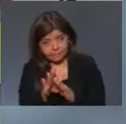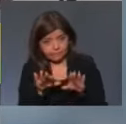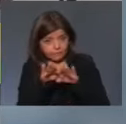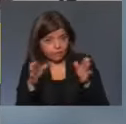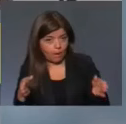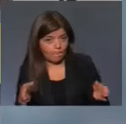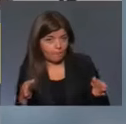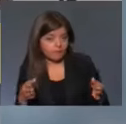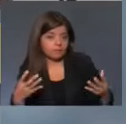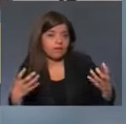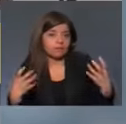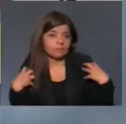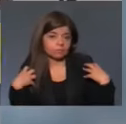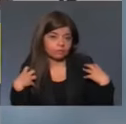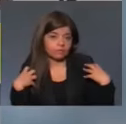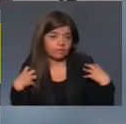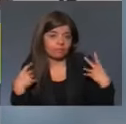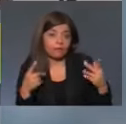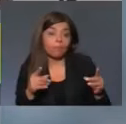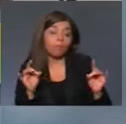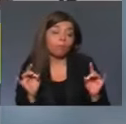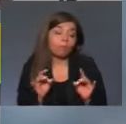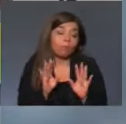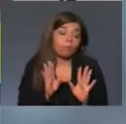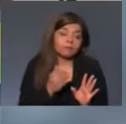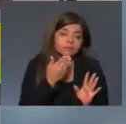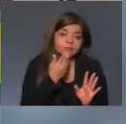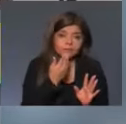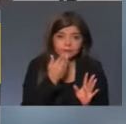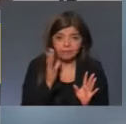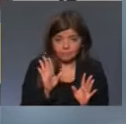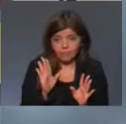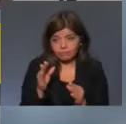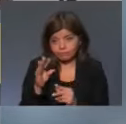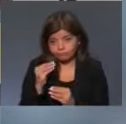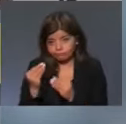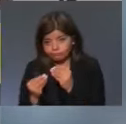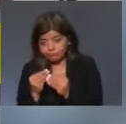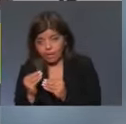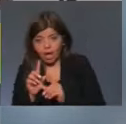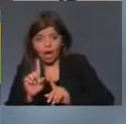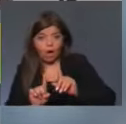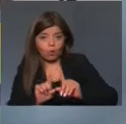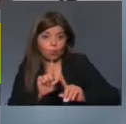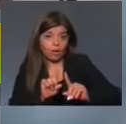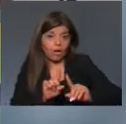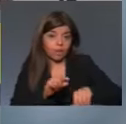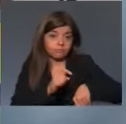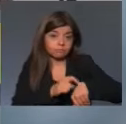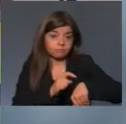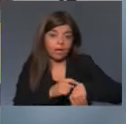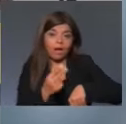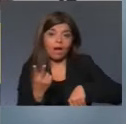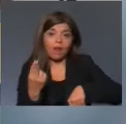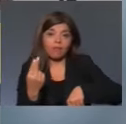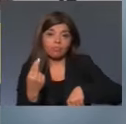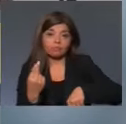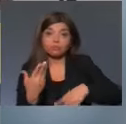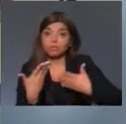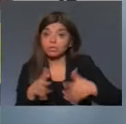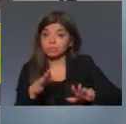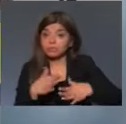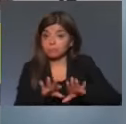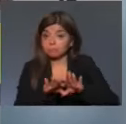que se constituyeran las mesas, quizás por eso también ocurrió todo esto. Hubo mesas que incluso a las 12 de la tarde ya se lograron